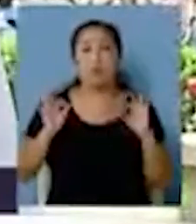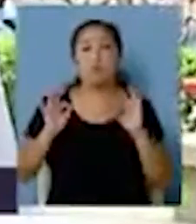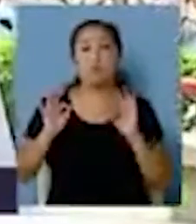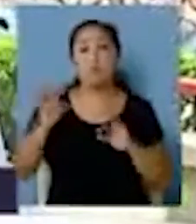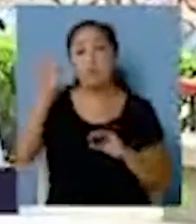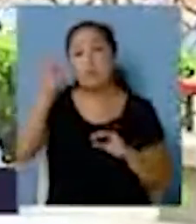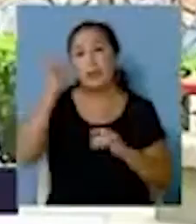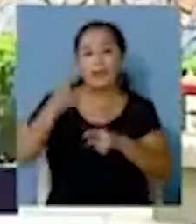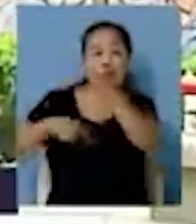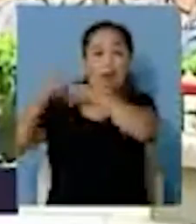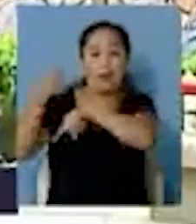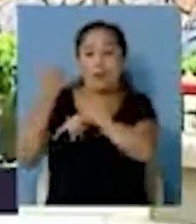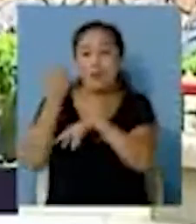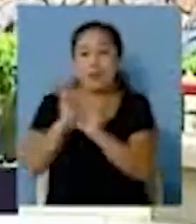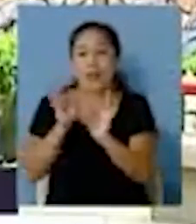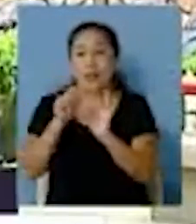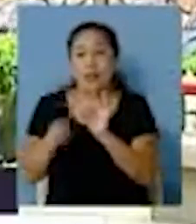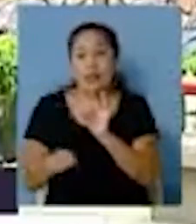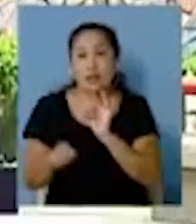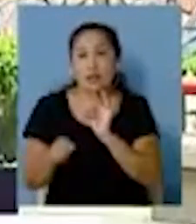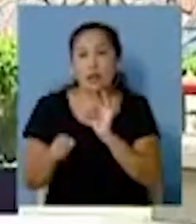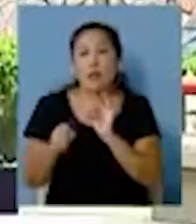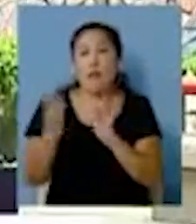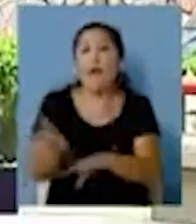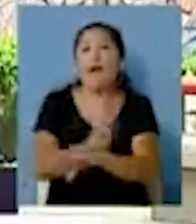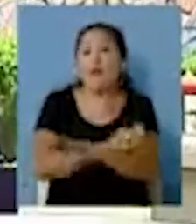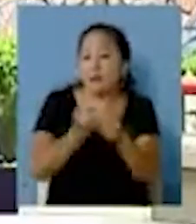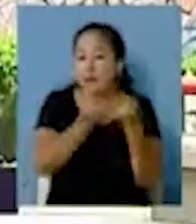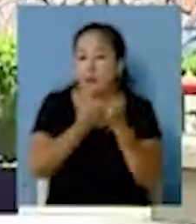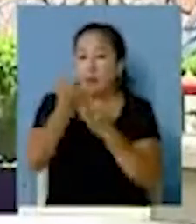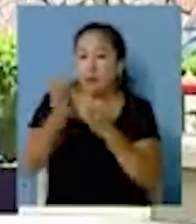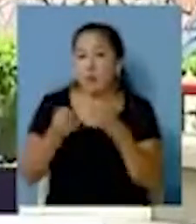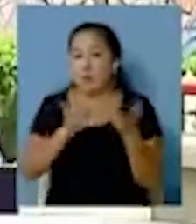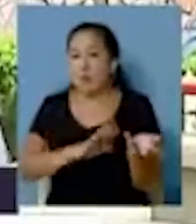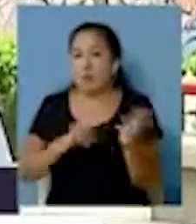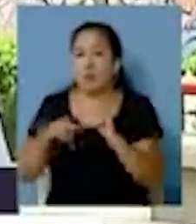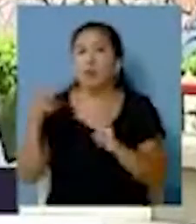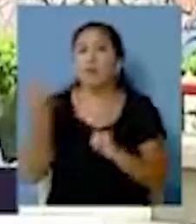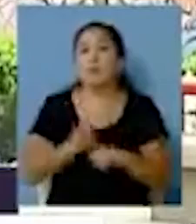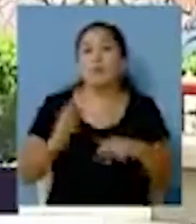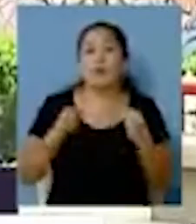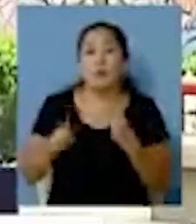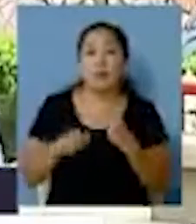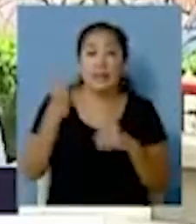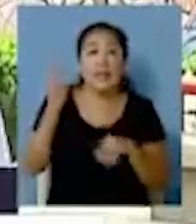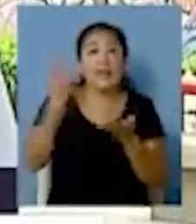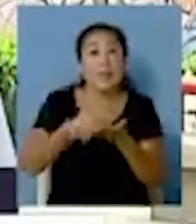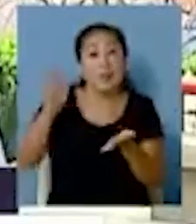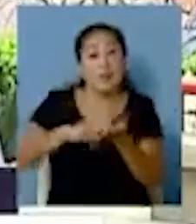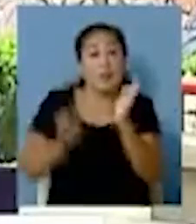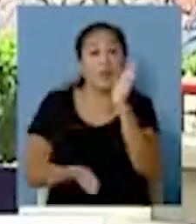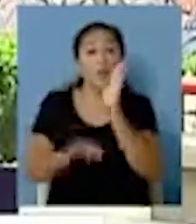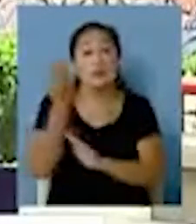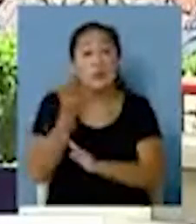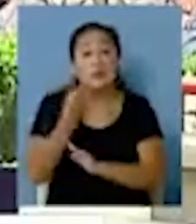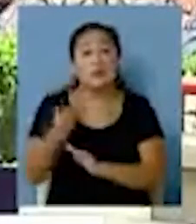digamos, los trámites en los plazos que estaban preestablecidos. Y calculamos nosotros que el impacto